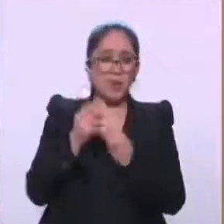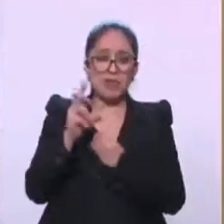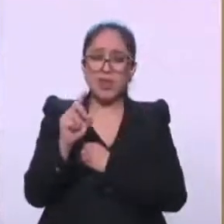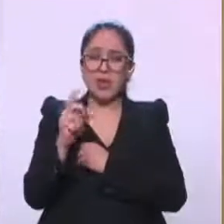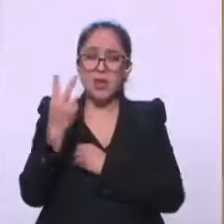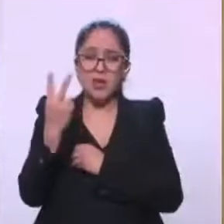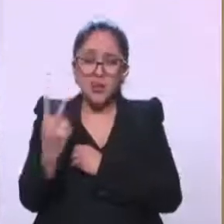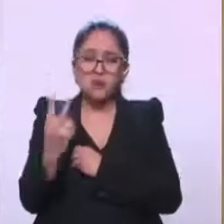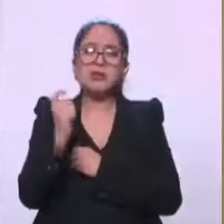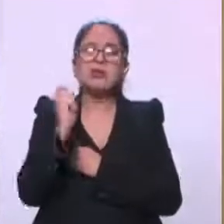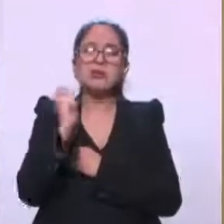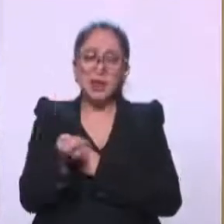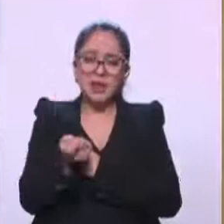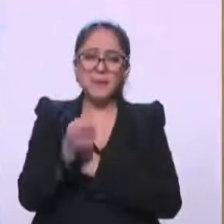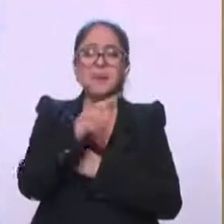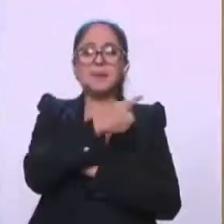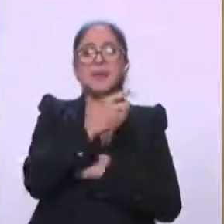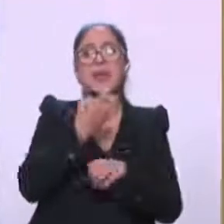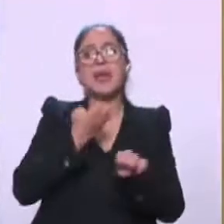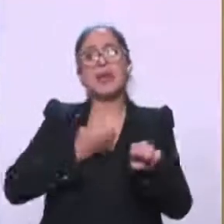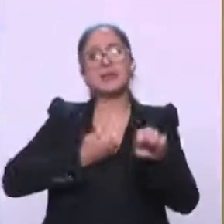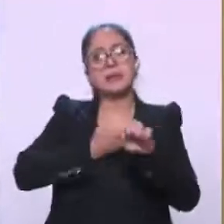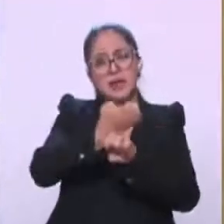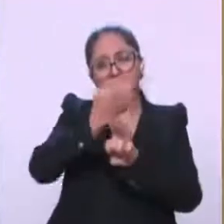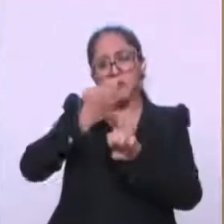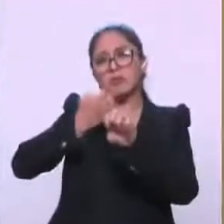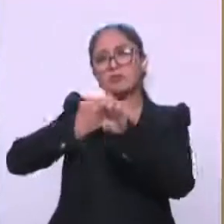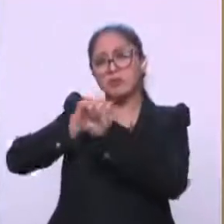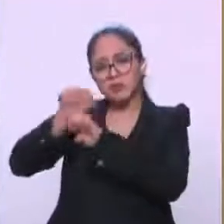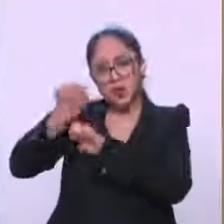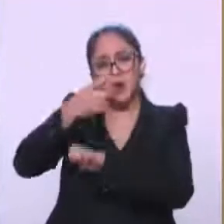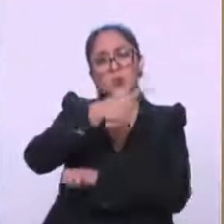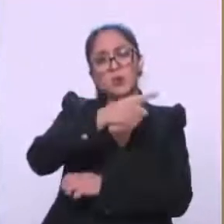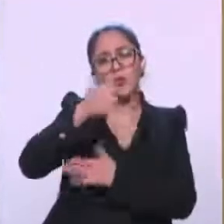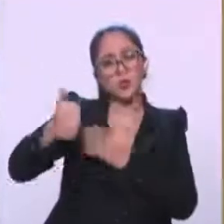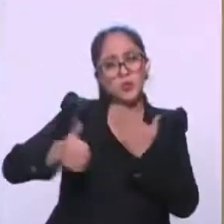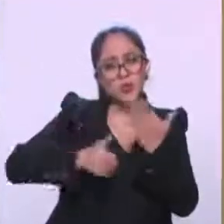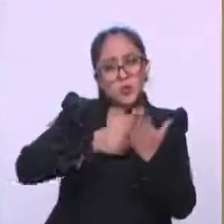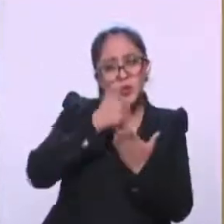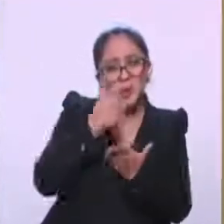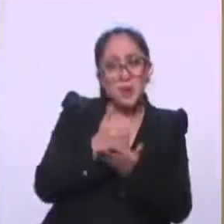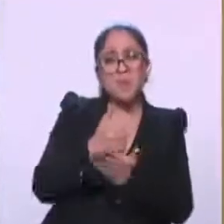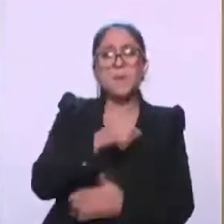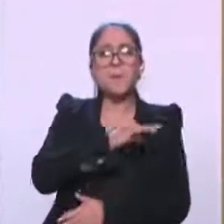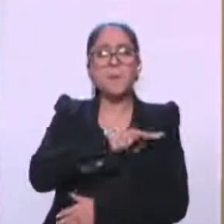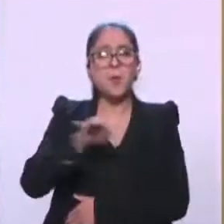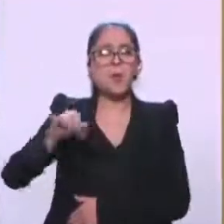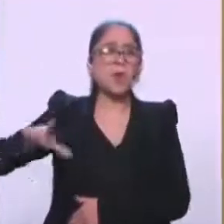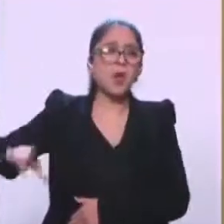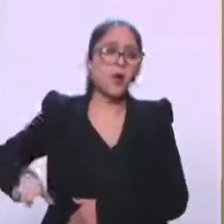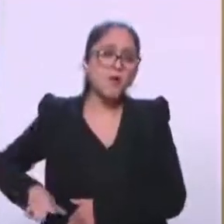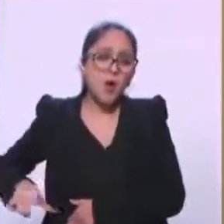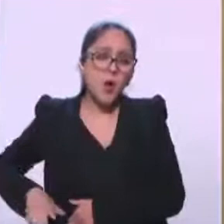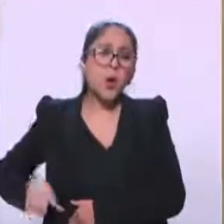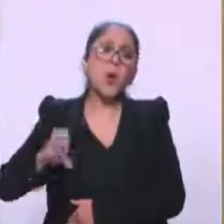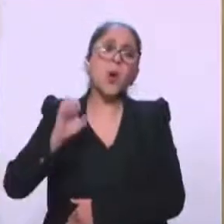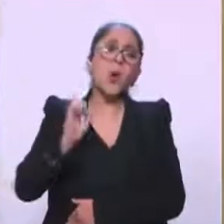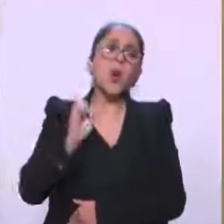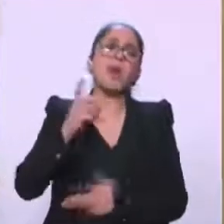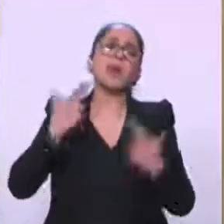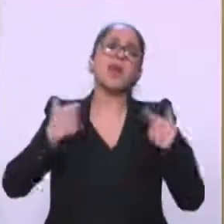Estados que van a tener ciudades que pueden tener gobernador o solamente una ciudad alcaldía, que son